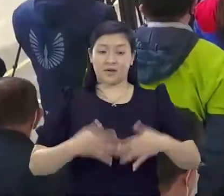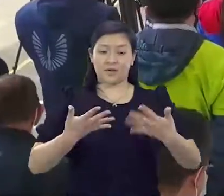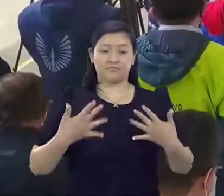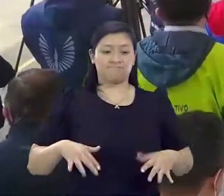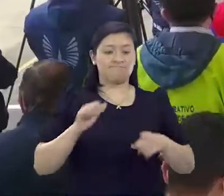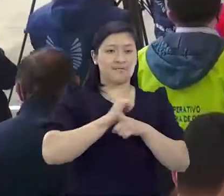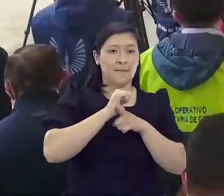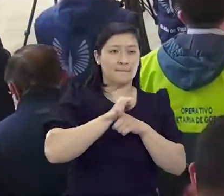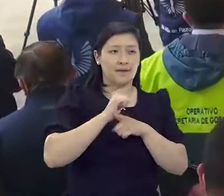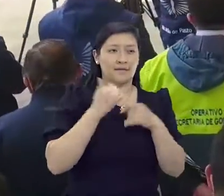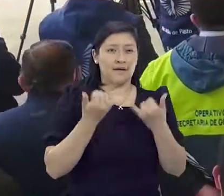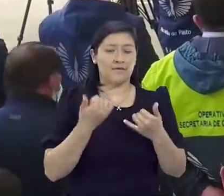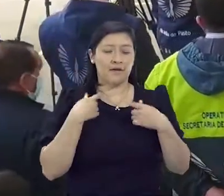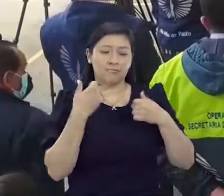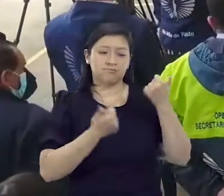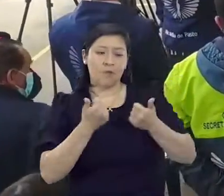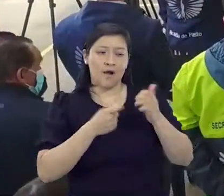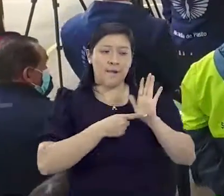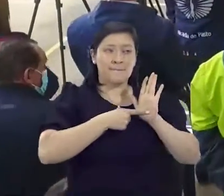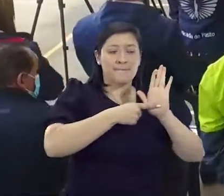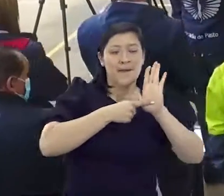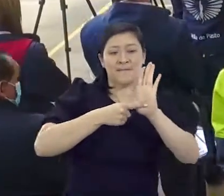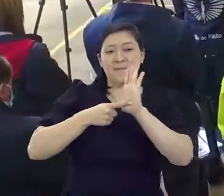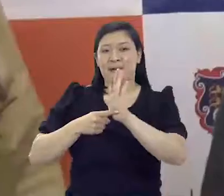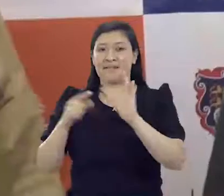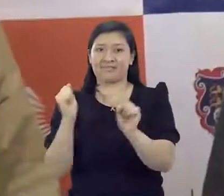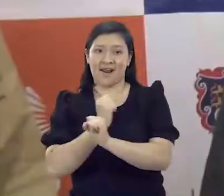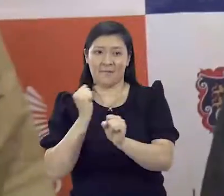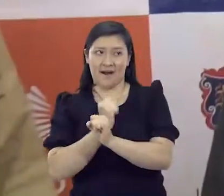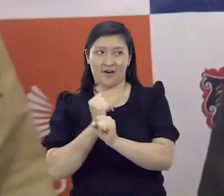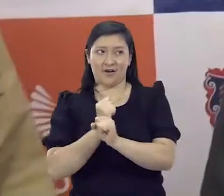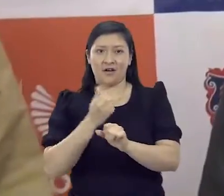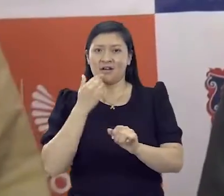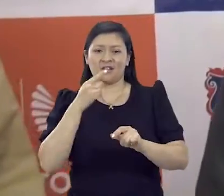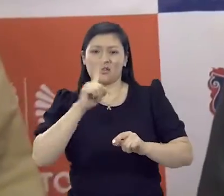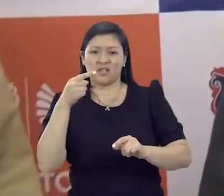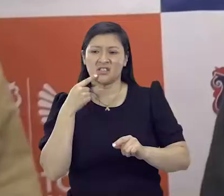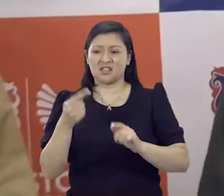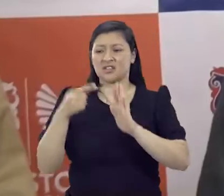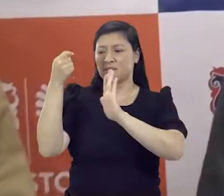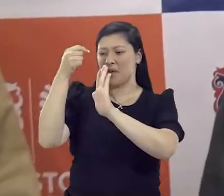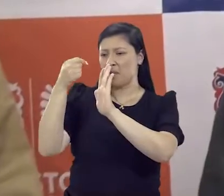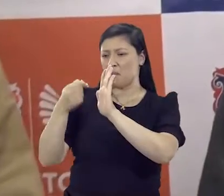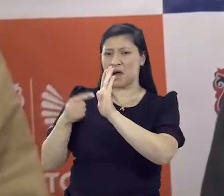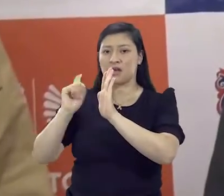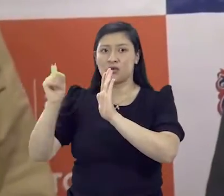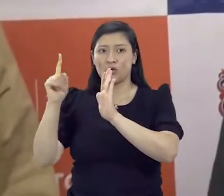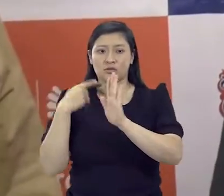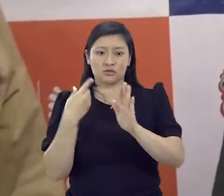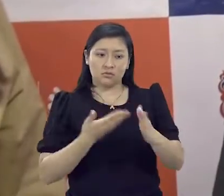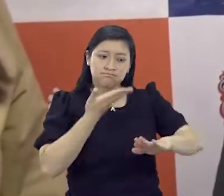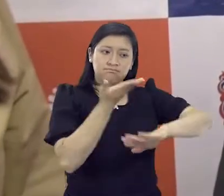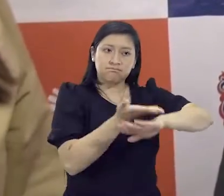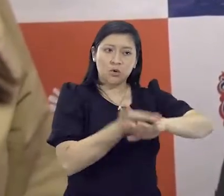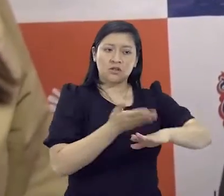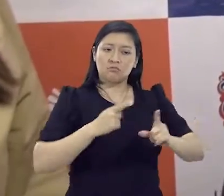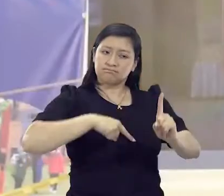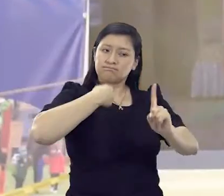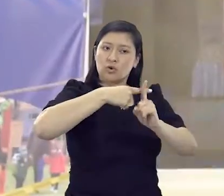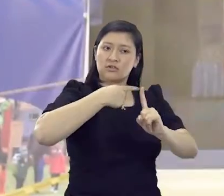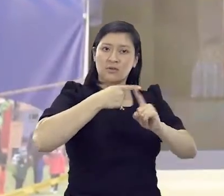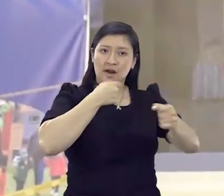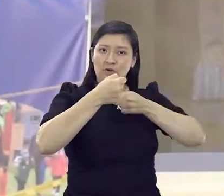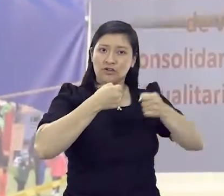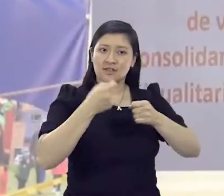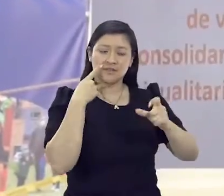entonces mucho el ejercicio de mostrar el trabajo que hemos venido haciendo con hechos con indicadores que son muy positivos para la ciudad